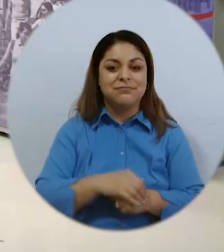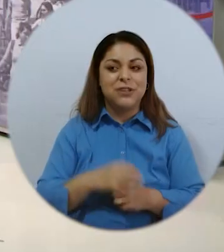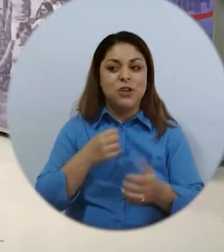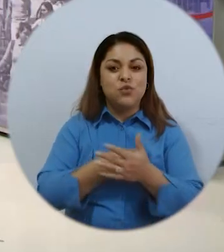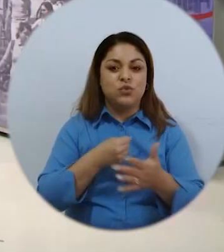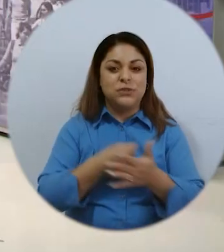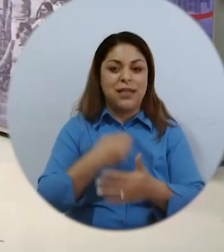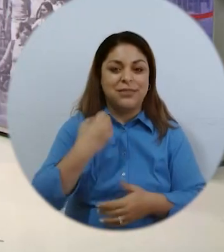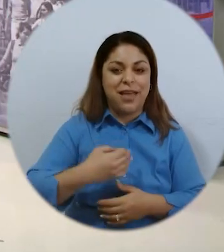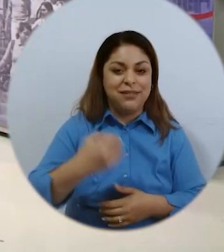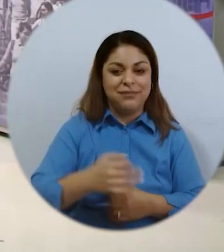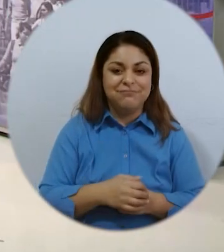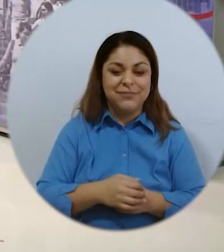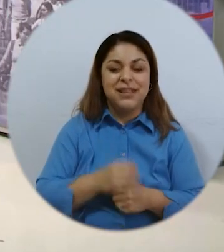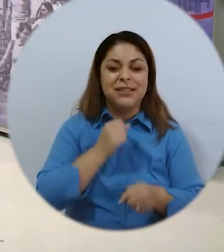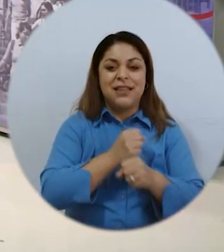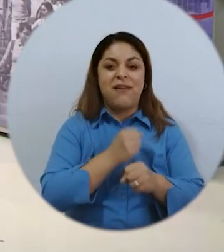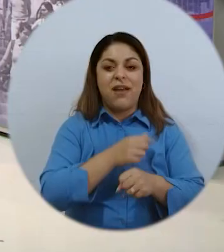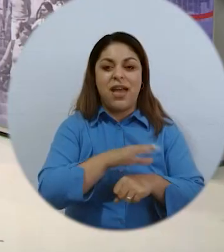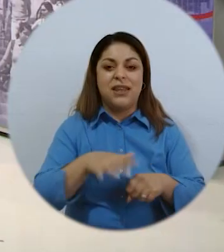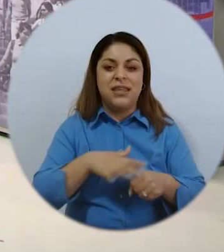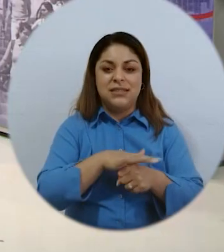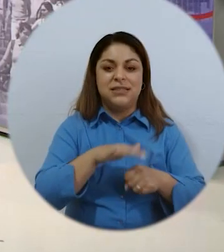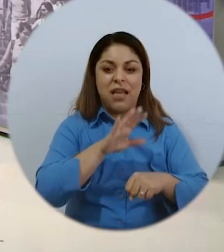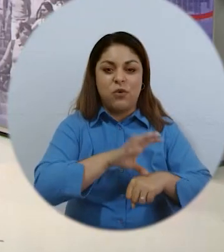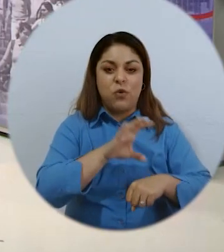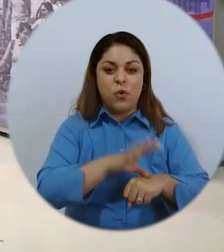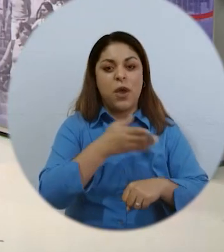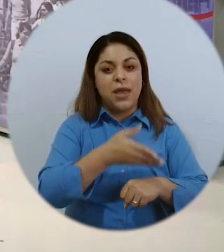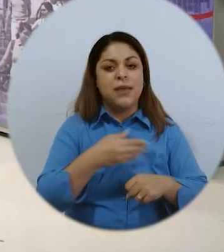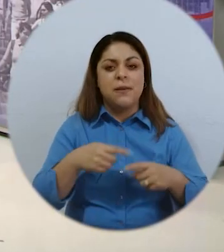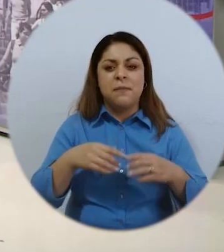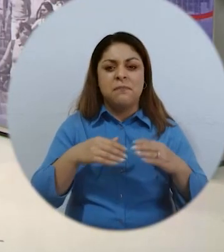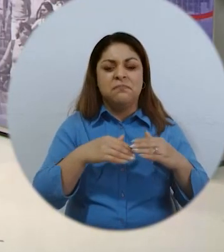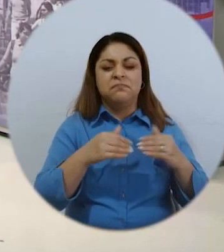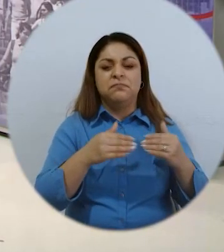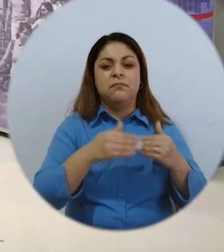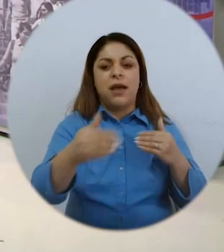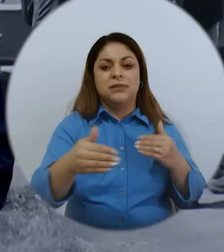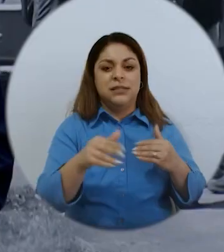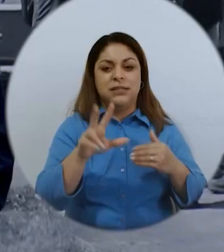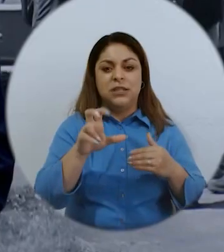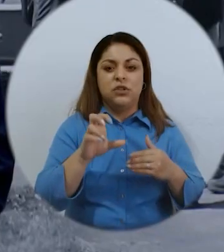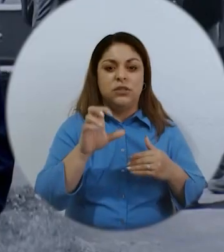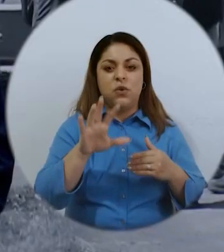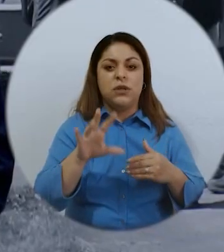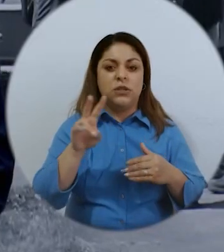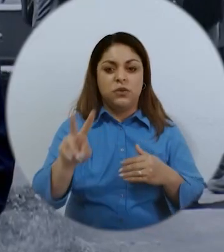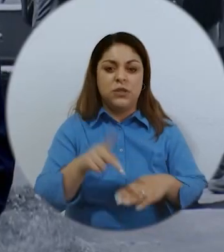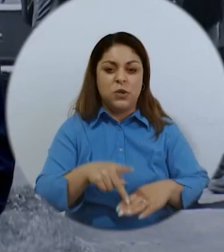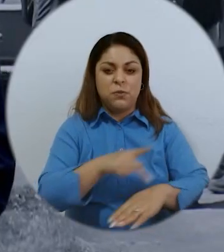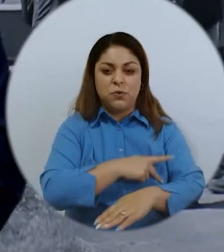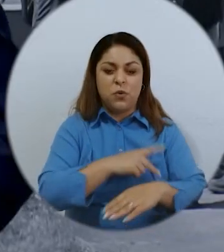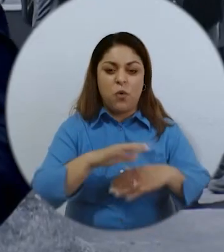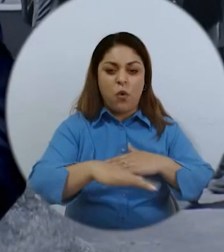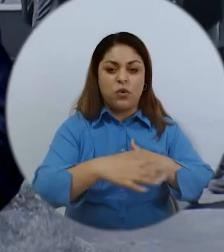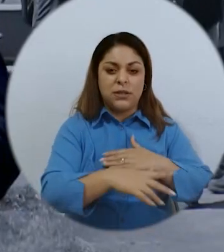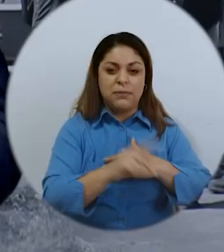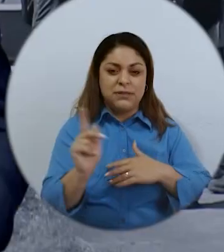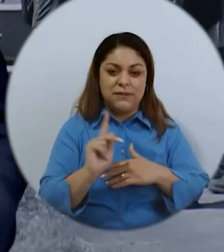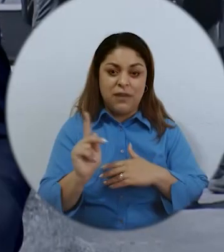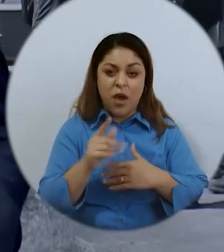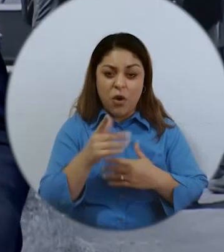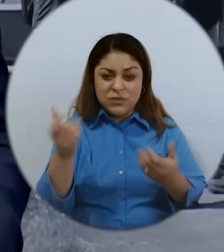día. diaria de ustedes, Sí. ¿verdad? Trabajar en una isla que se encuentra a más de 532 kilómetros de la costa pacífica, no es tarea fácil